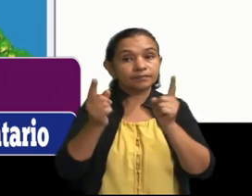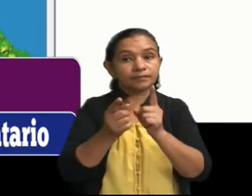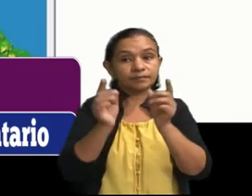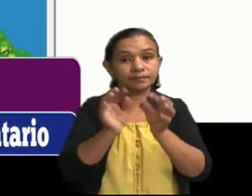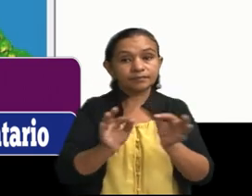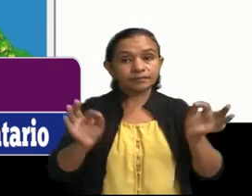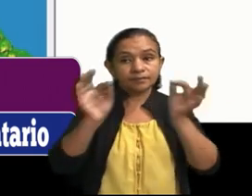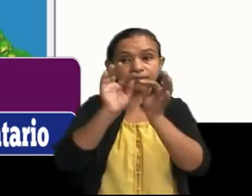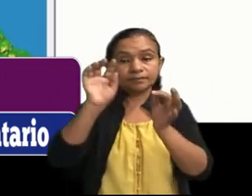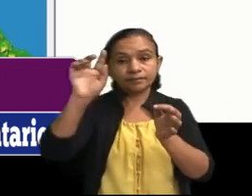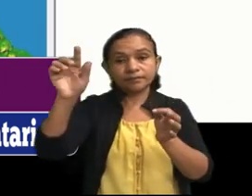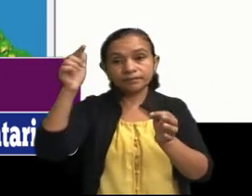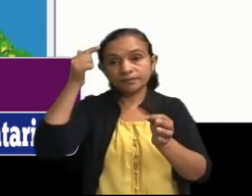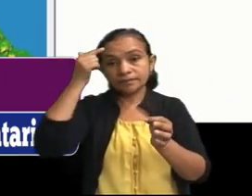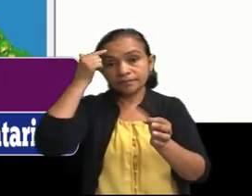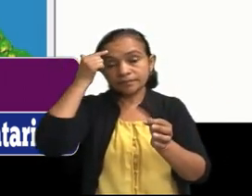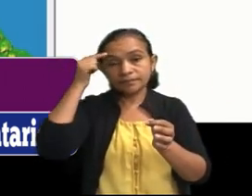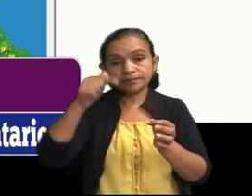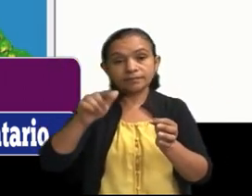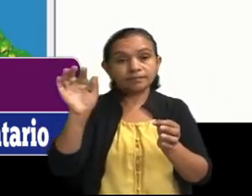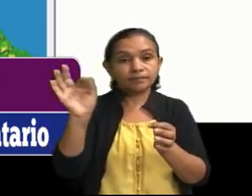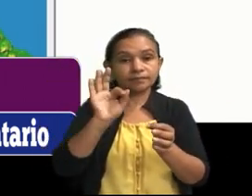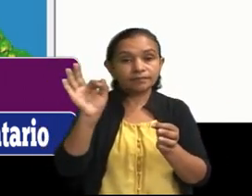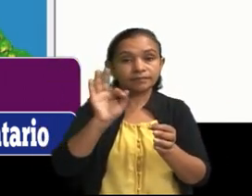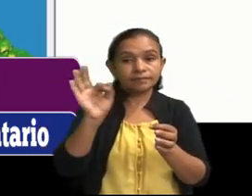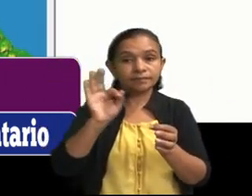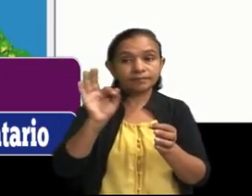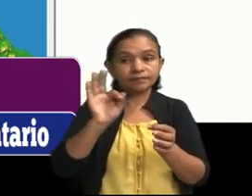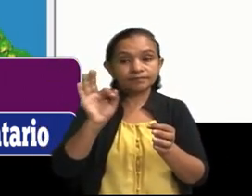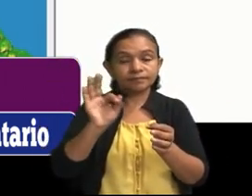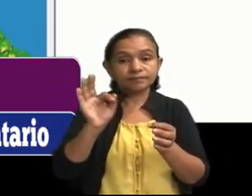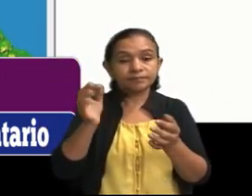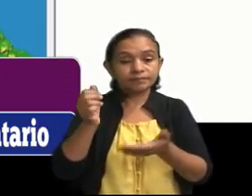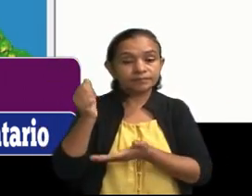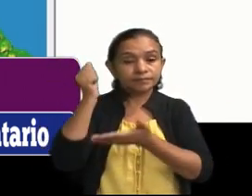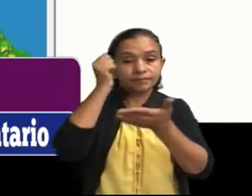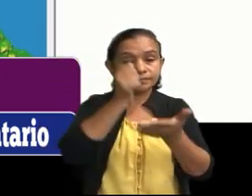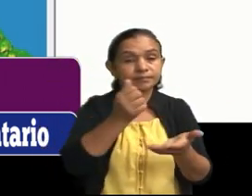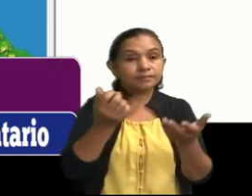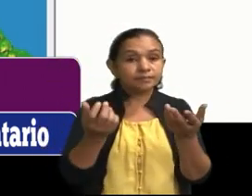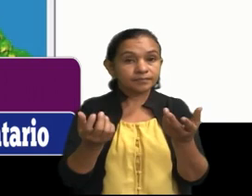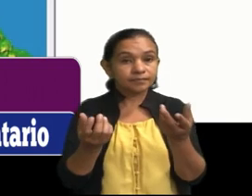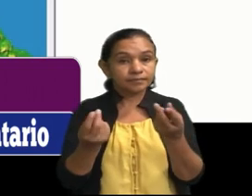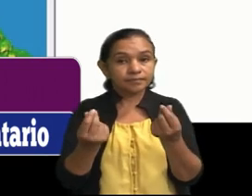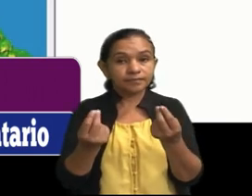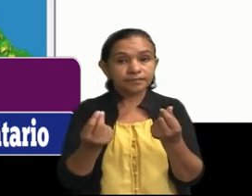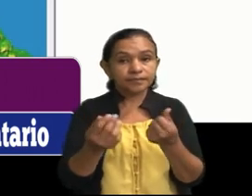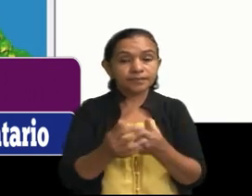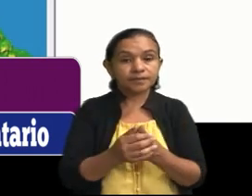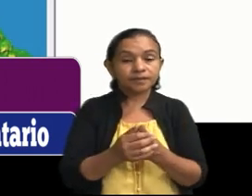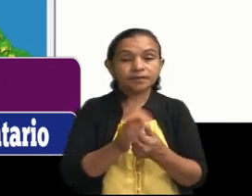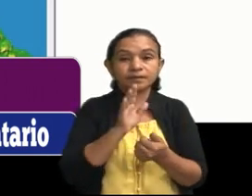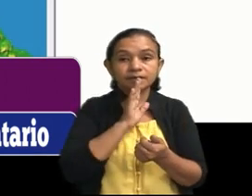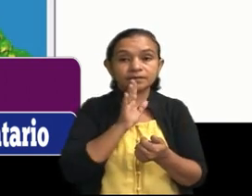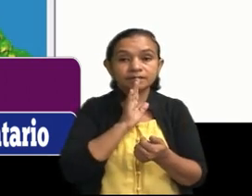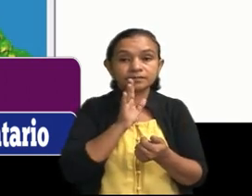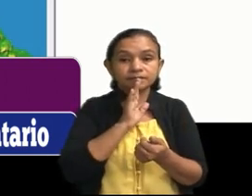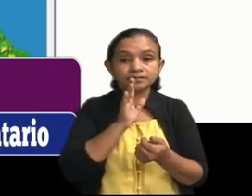dado nuestro gobierno a este tipo de inversión, ¿verdad? Por eso señalábamos de que al